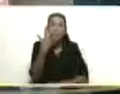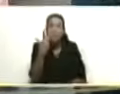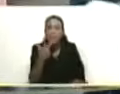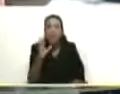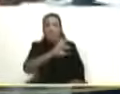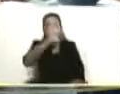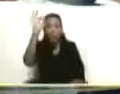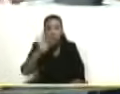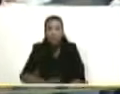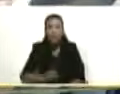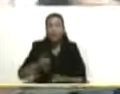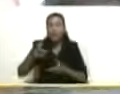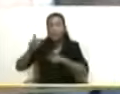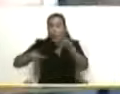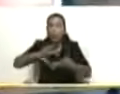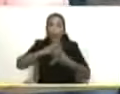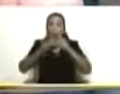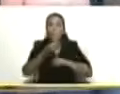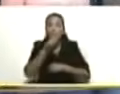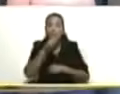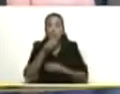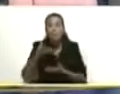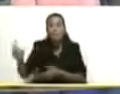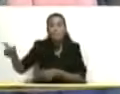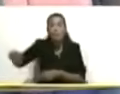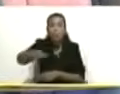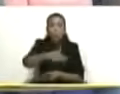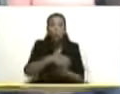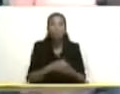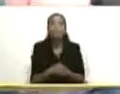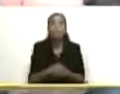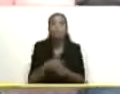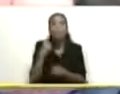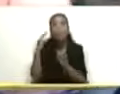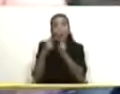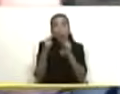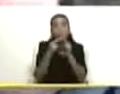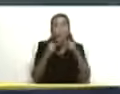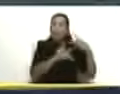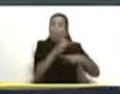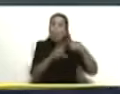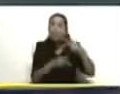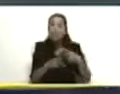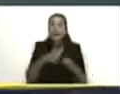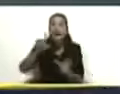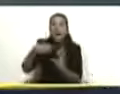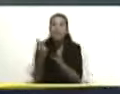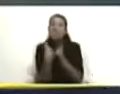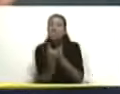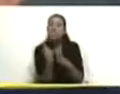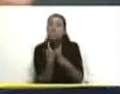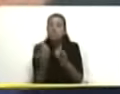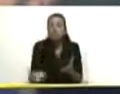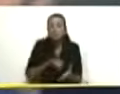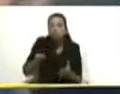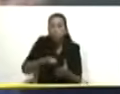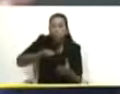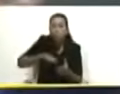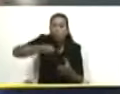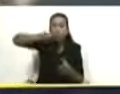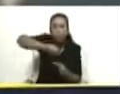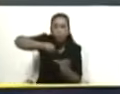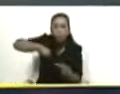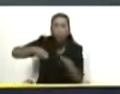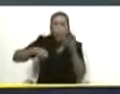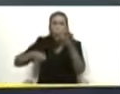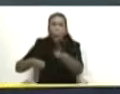nutrición mira, adecuada. Mira, ustedes la conocen, se los dije, vamos a producir Nutrichicha para que la Nutrichicha llegue a todos los